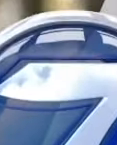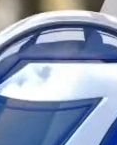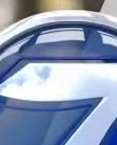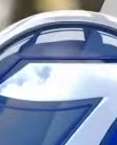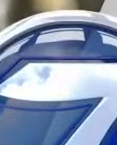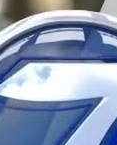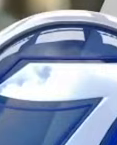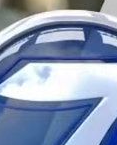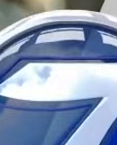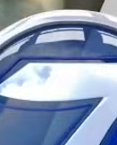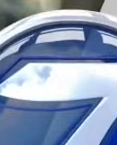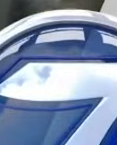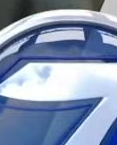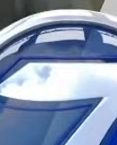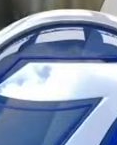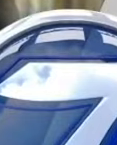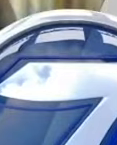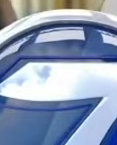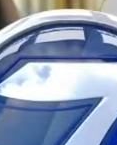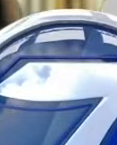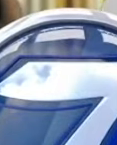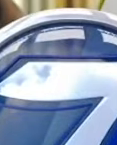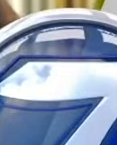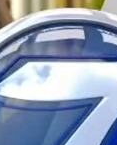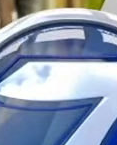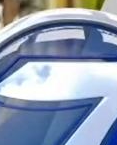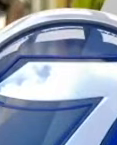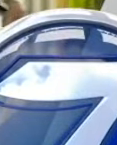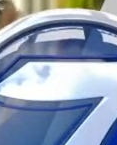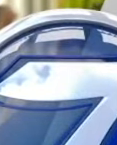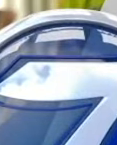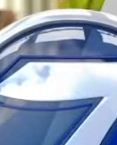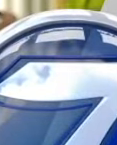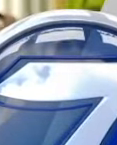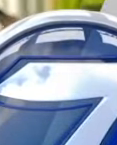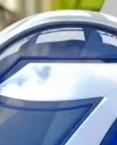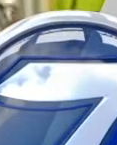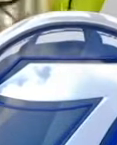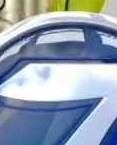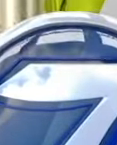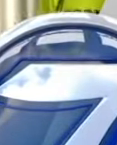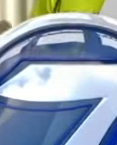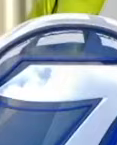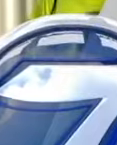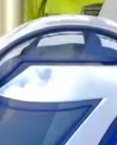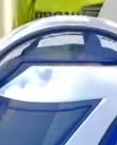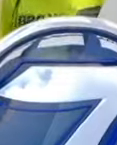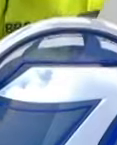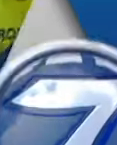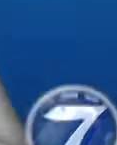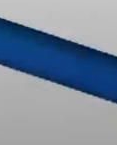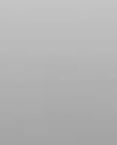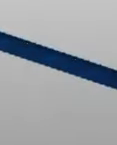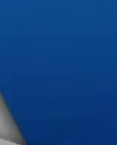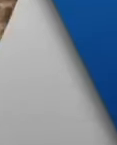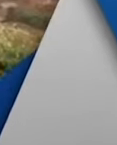busca la actualización de la emergencia por COVID-19 en Guatemala y las disposiciones gubernamentales para los próximos días.